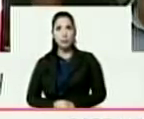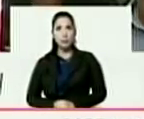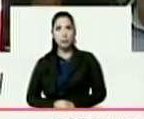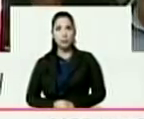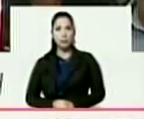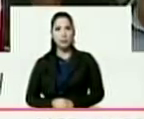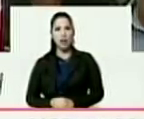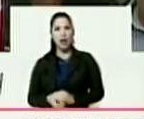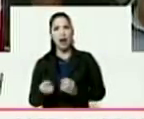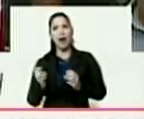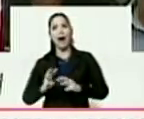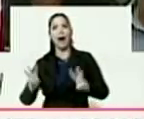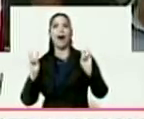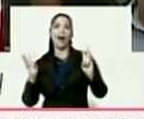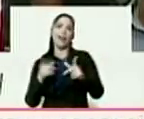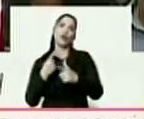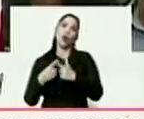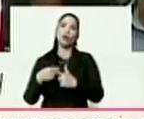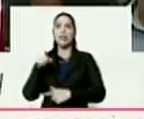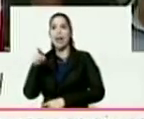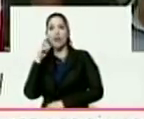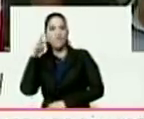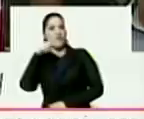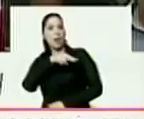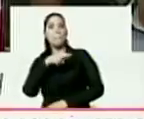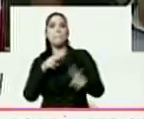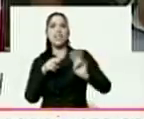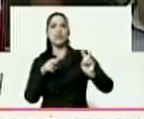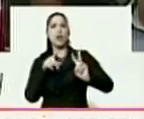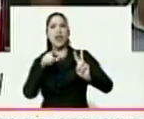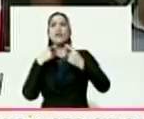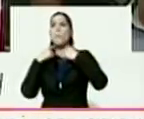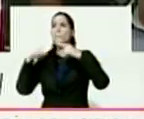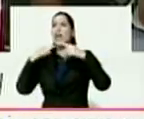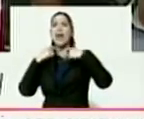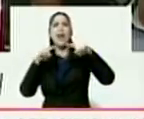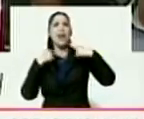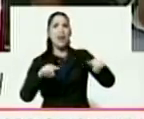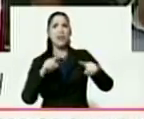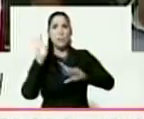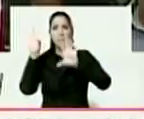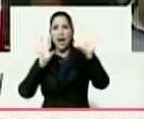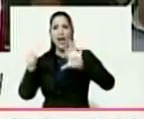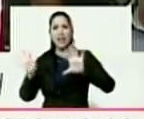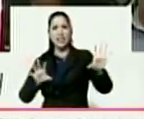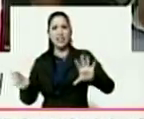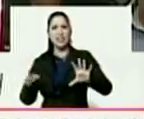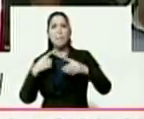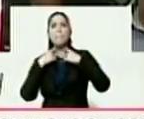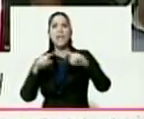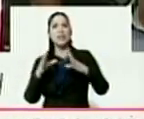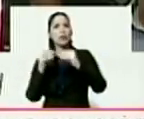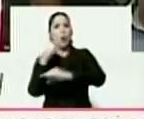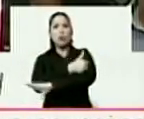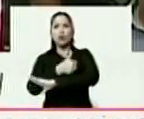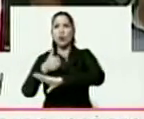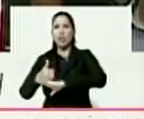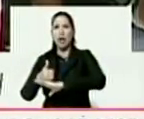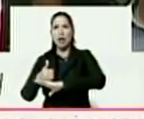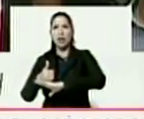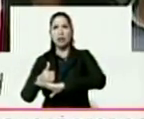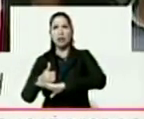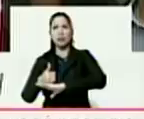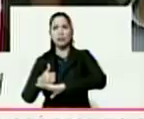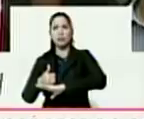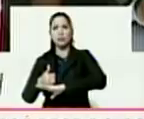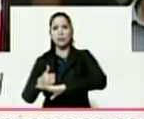ellos pierden los países los presidentes pierden toda autoridad no mora la autoridad nosotros